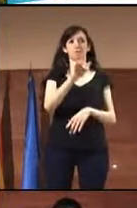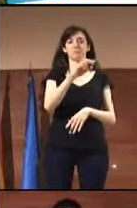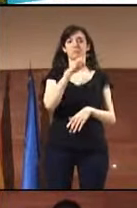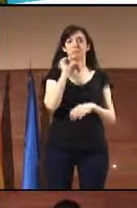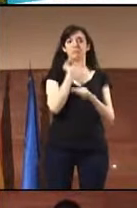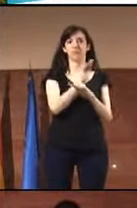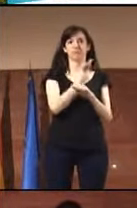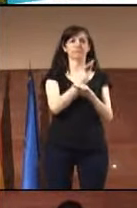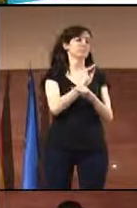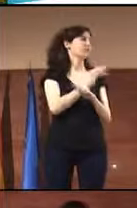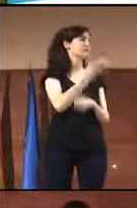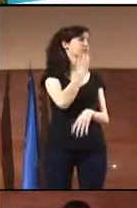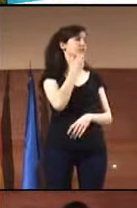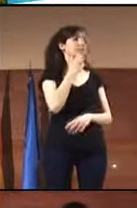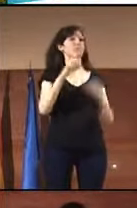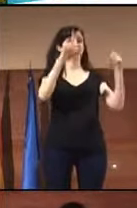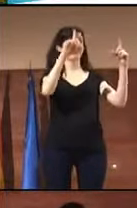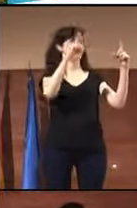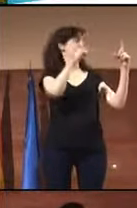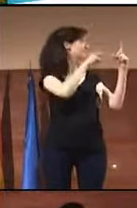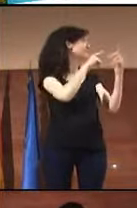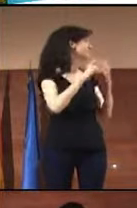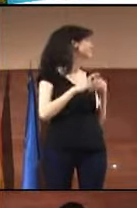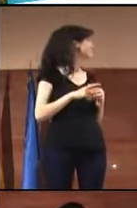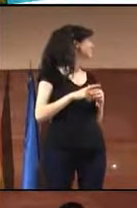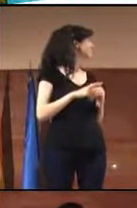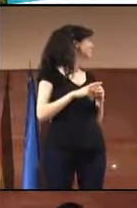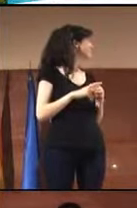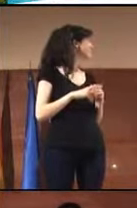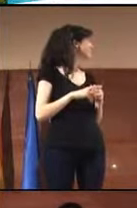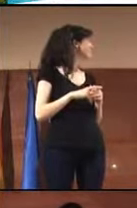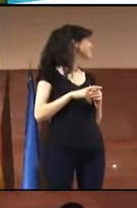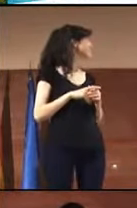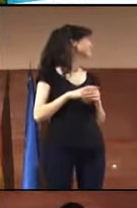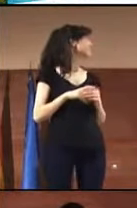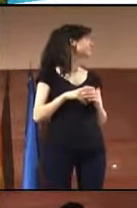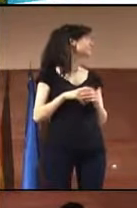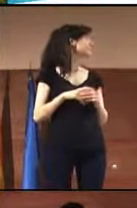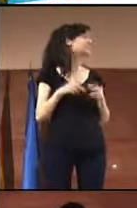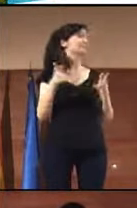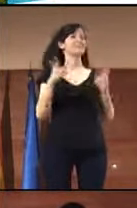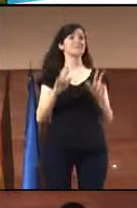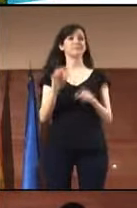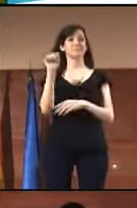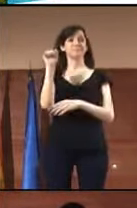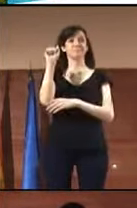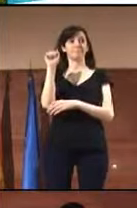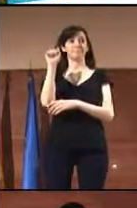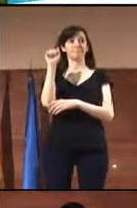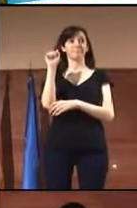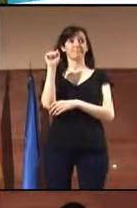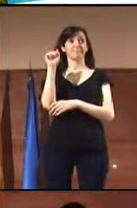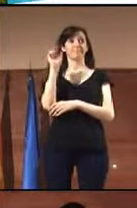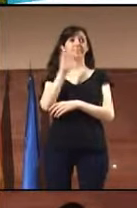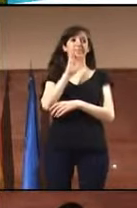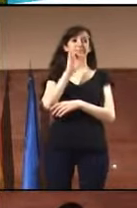arriba, ese respaldo con la profundidad de asiento que nos daba el estándar de